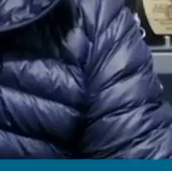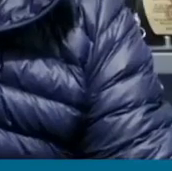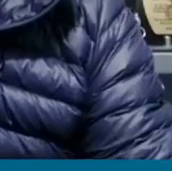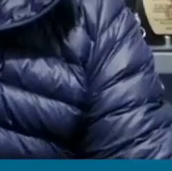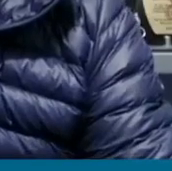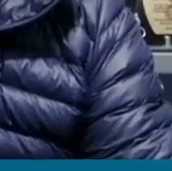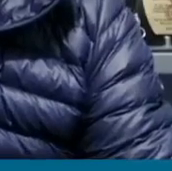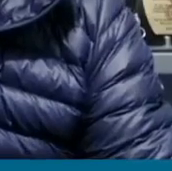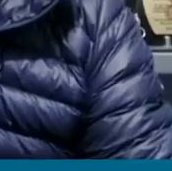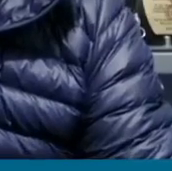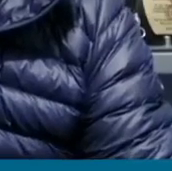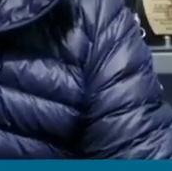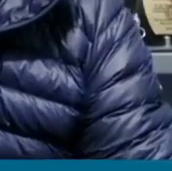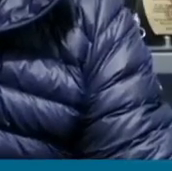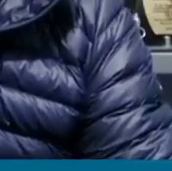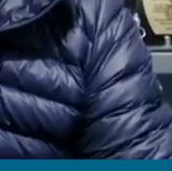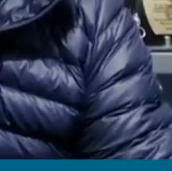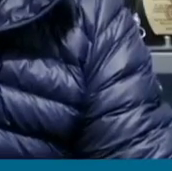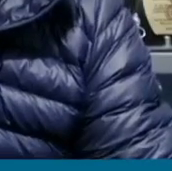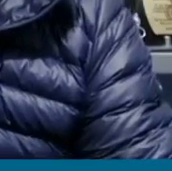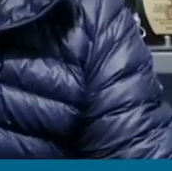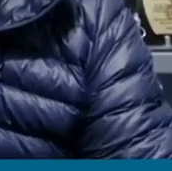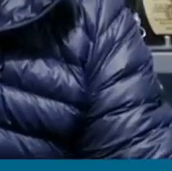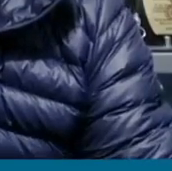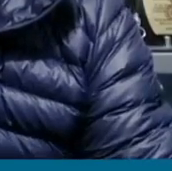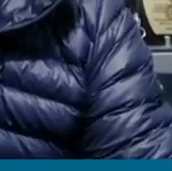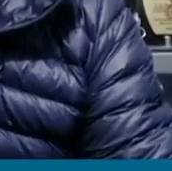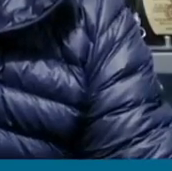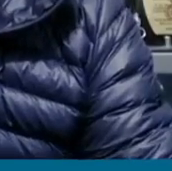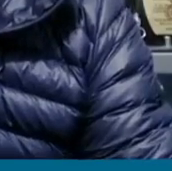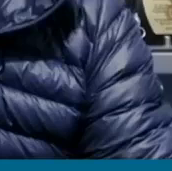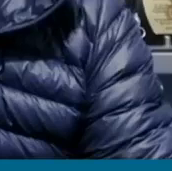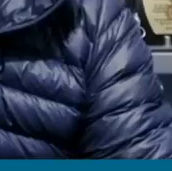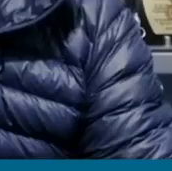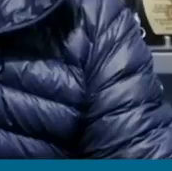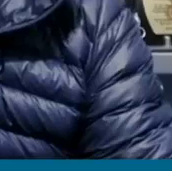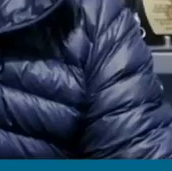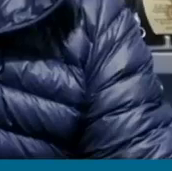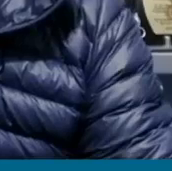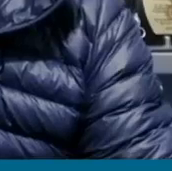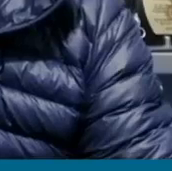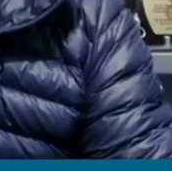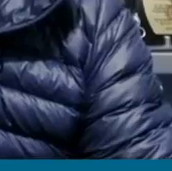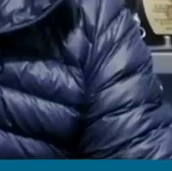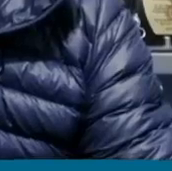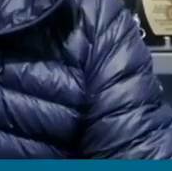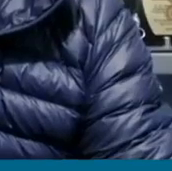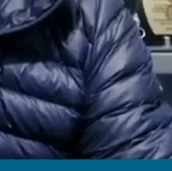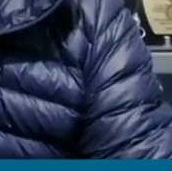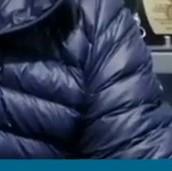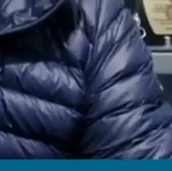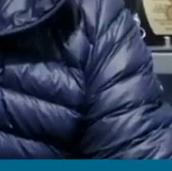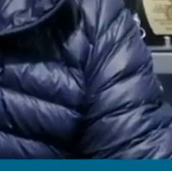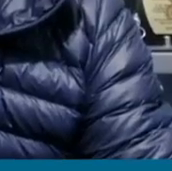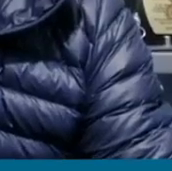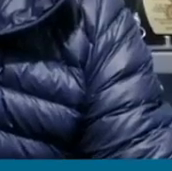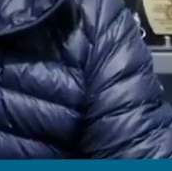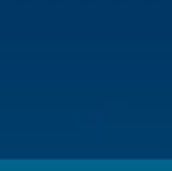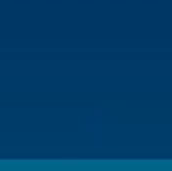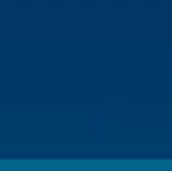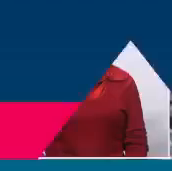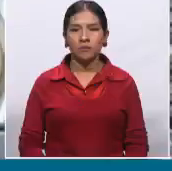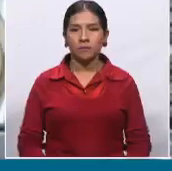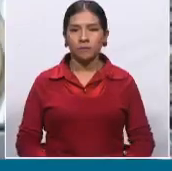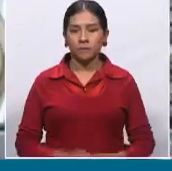justificar de que Bolivia provee de un alimento tan importante para la humanidad, de que provee de un producto tan importante para